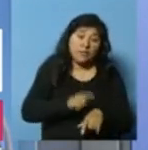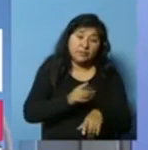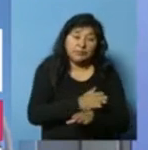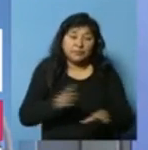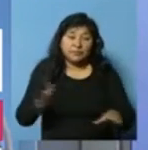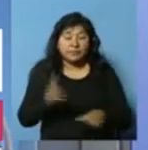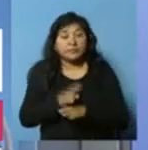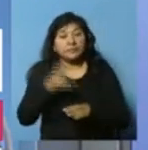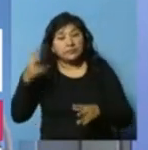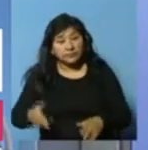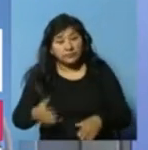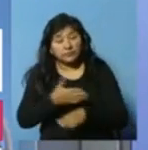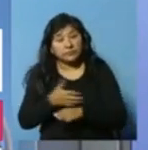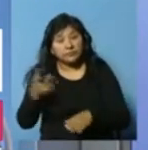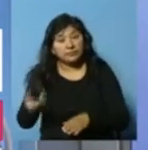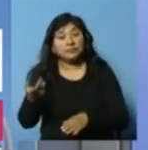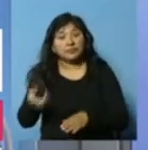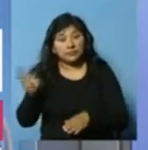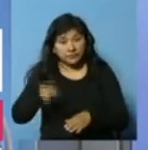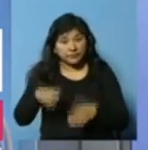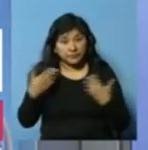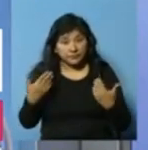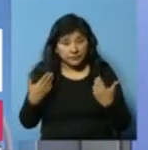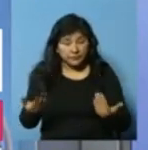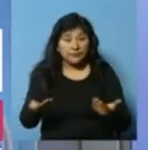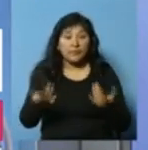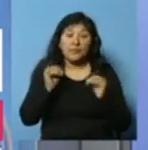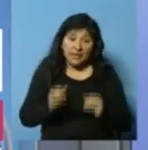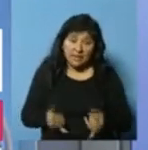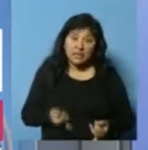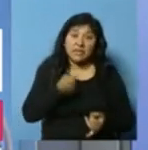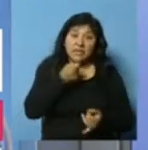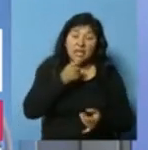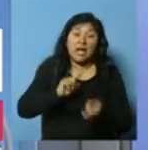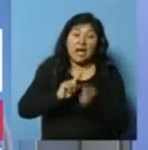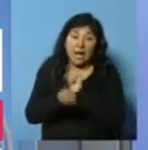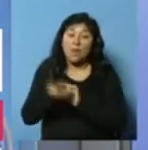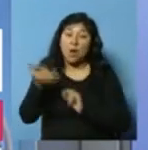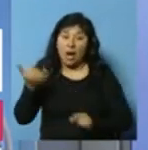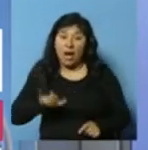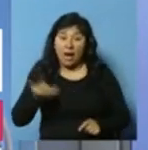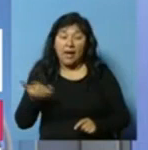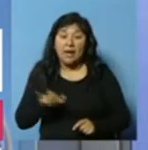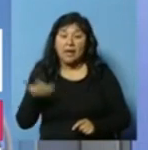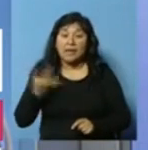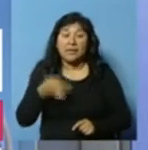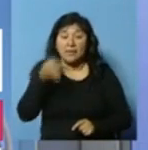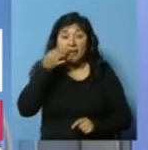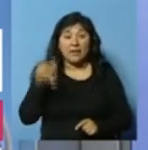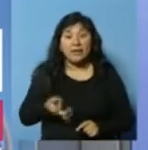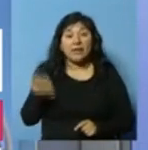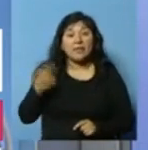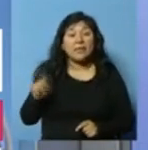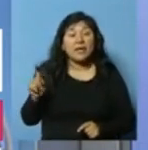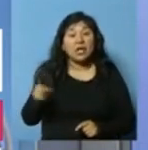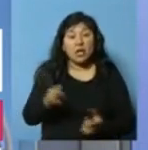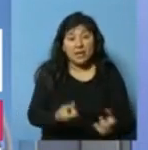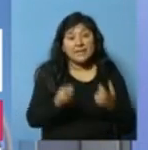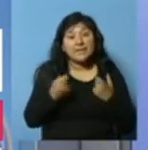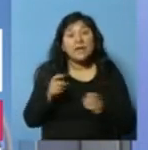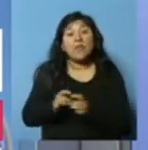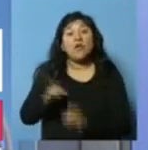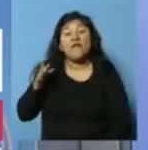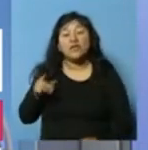esa materia si hay cambios porque necesariamente hay necesidad de profesores